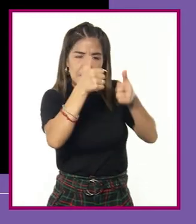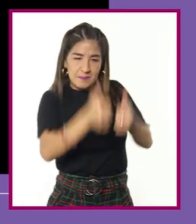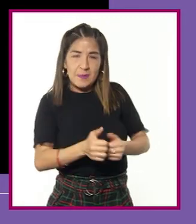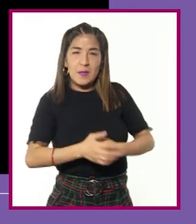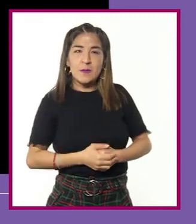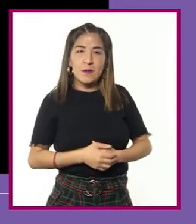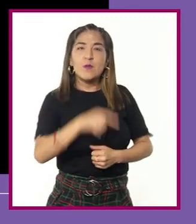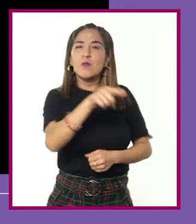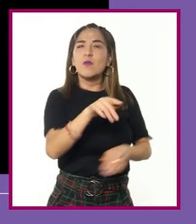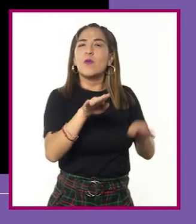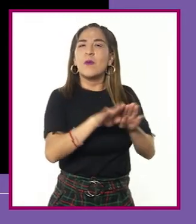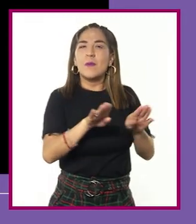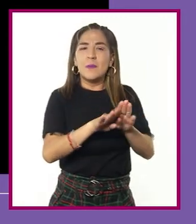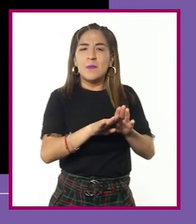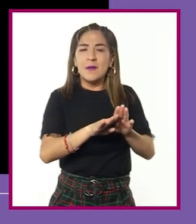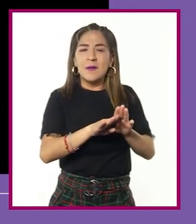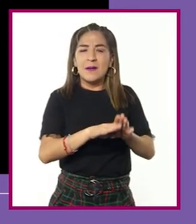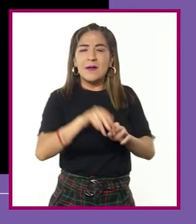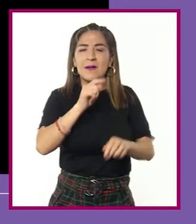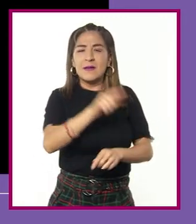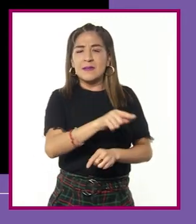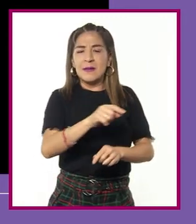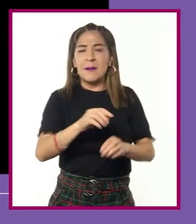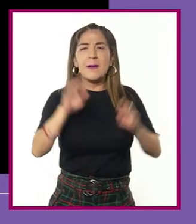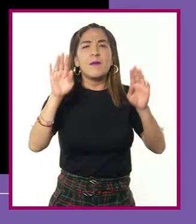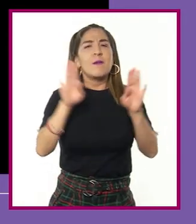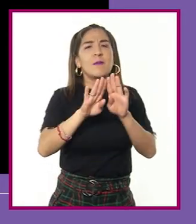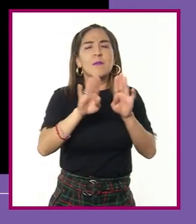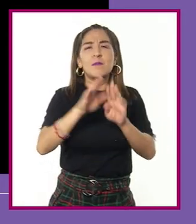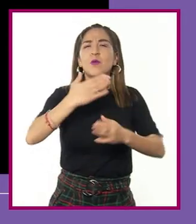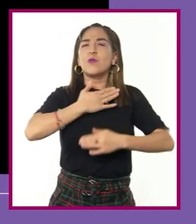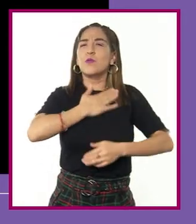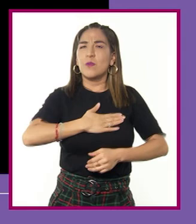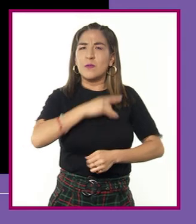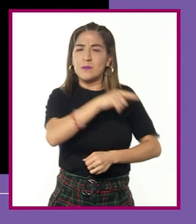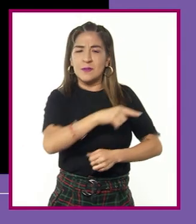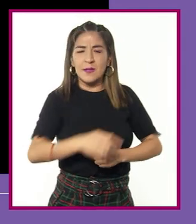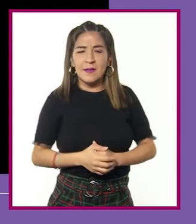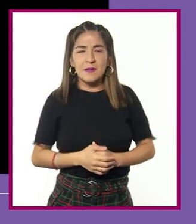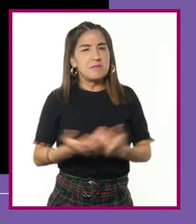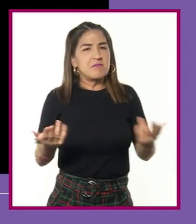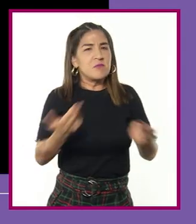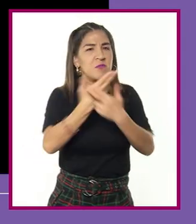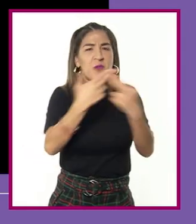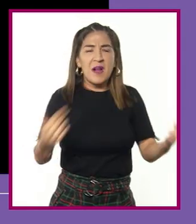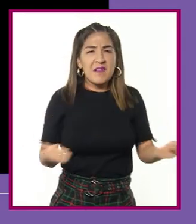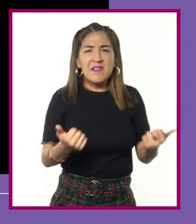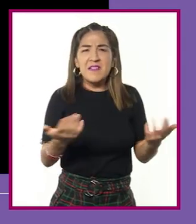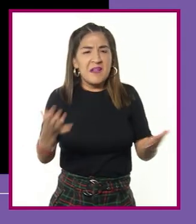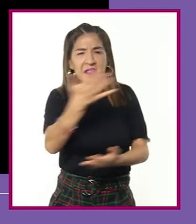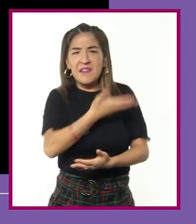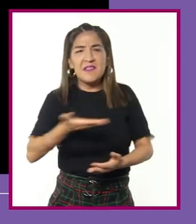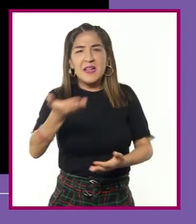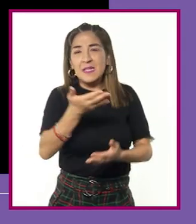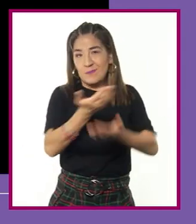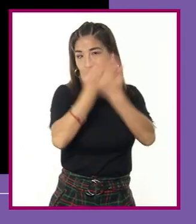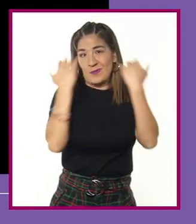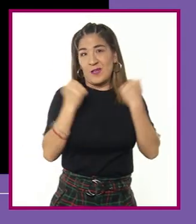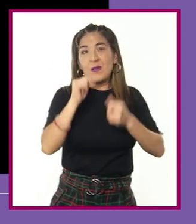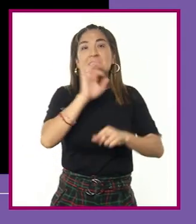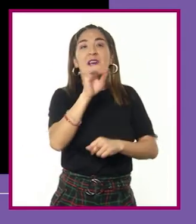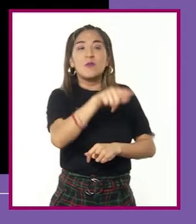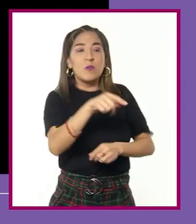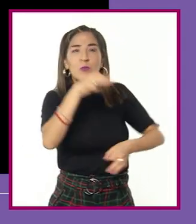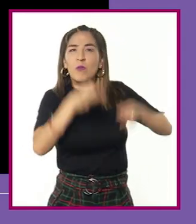ministro de Justicia. ¿Y a quién juzgaré? No hay nadie. Nunca se sabe. Puedes juzgarte a ti